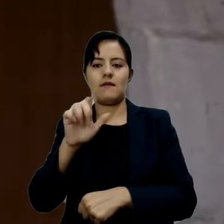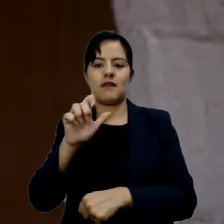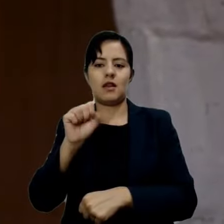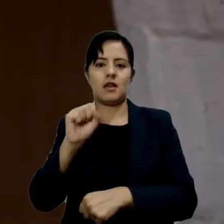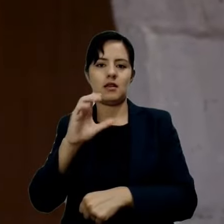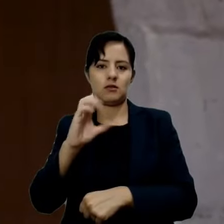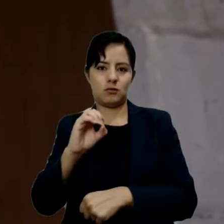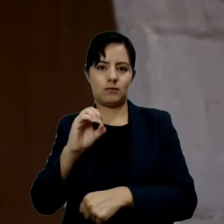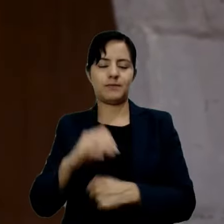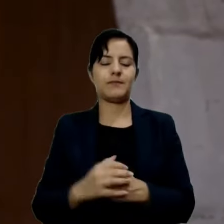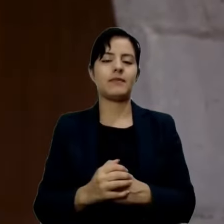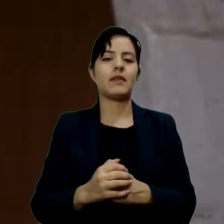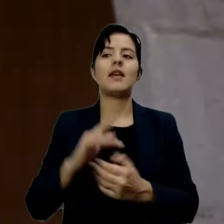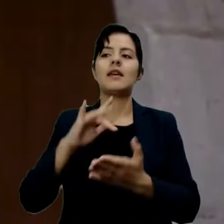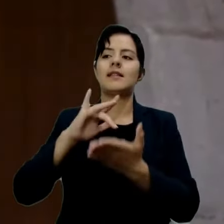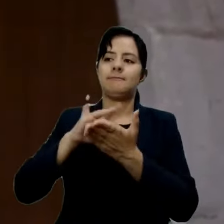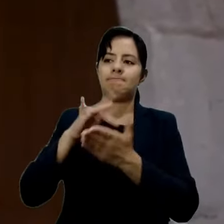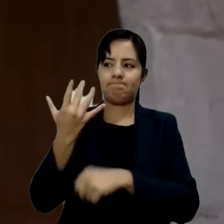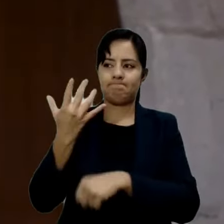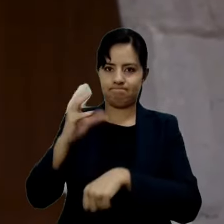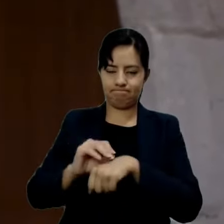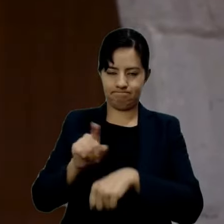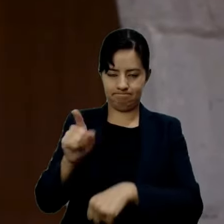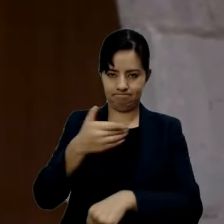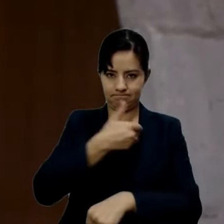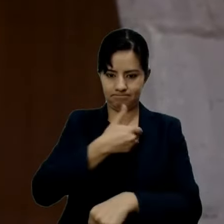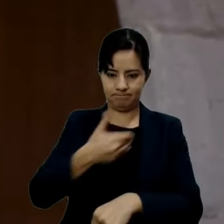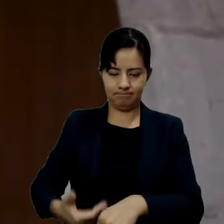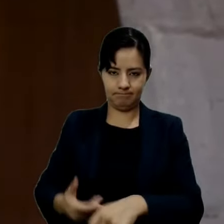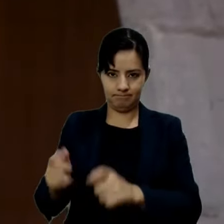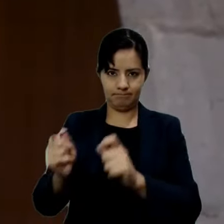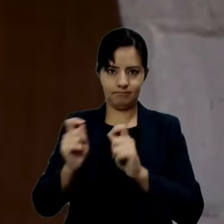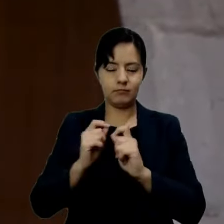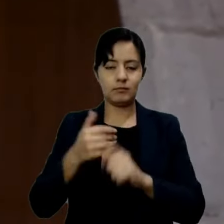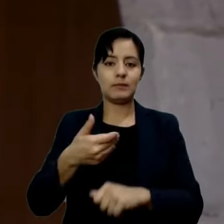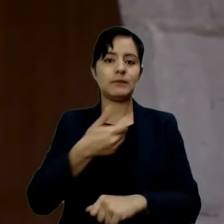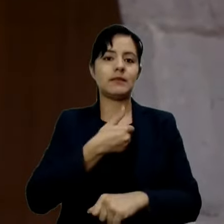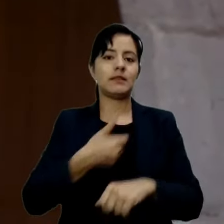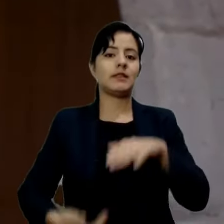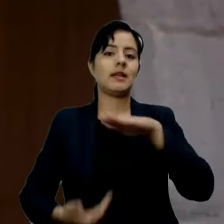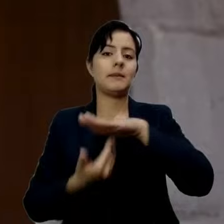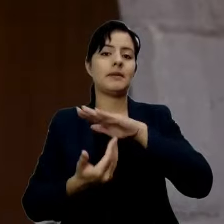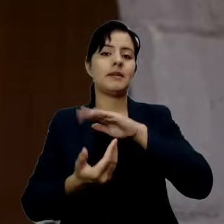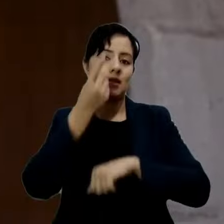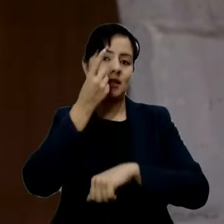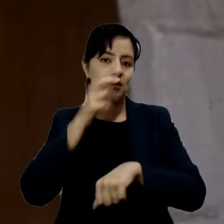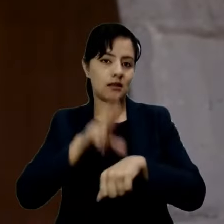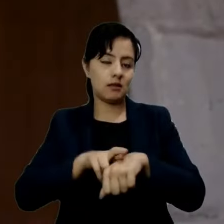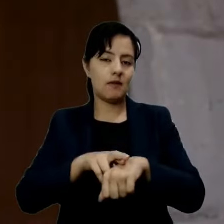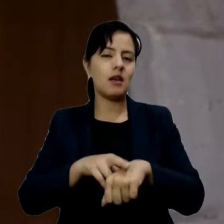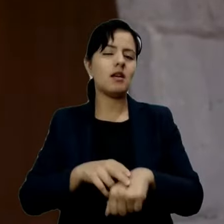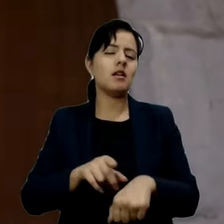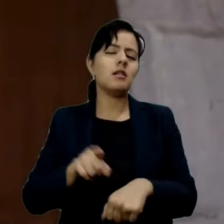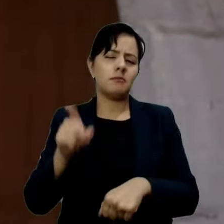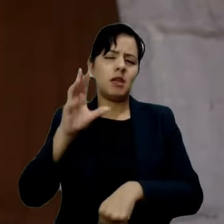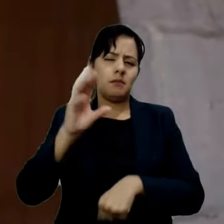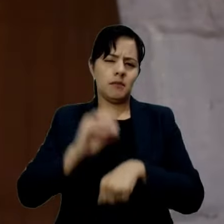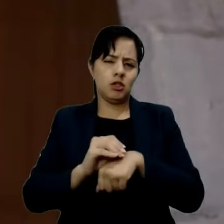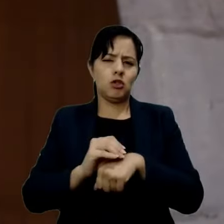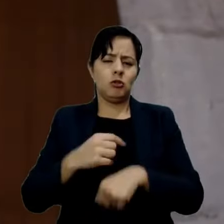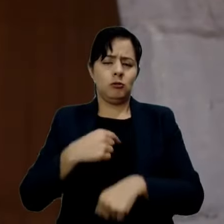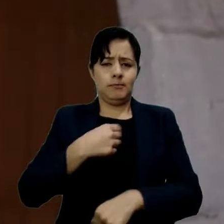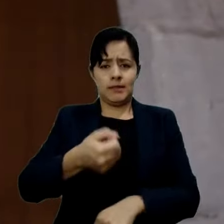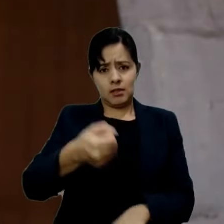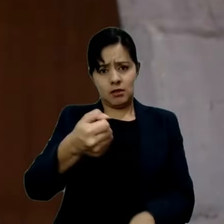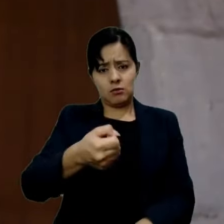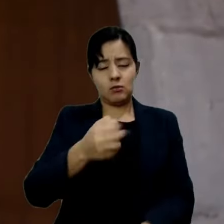con su Venia diputada María Isabel Sánchez Olguín presidenta de la mesa directiva saludo con respeto y aprecio